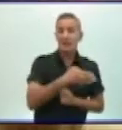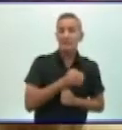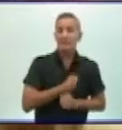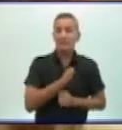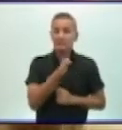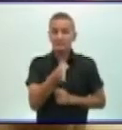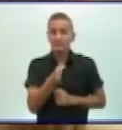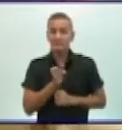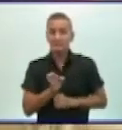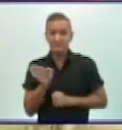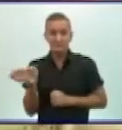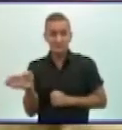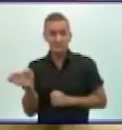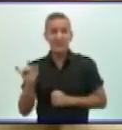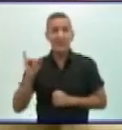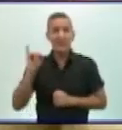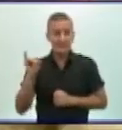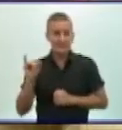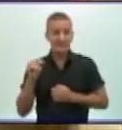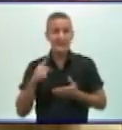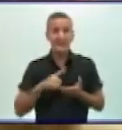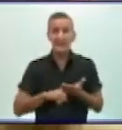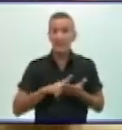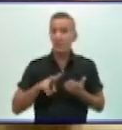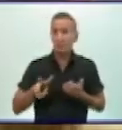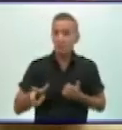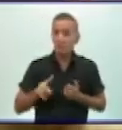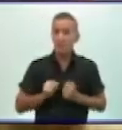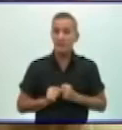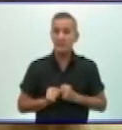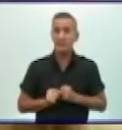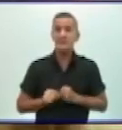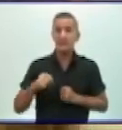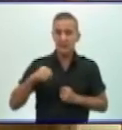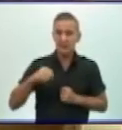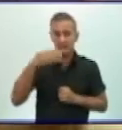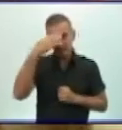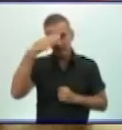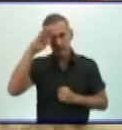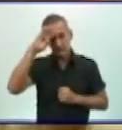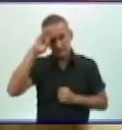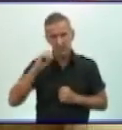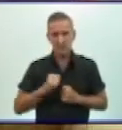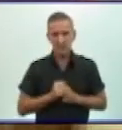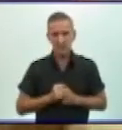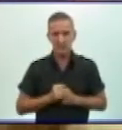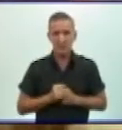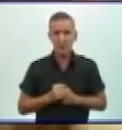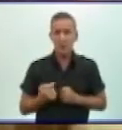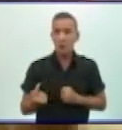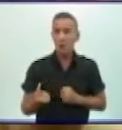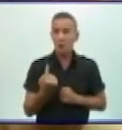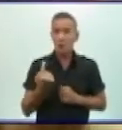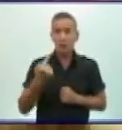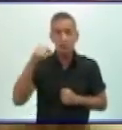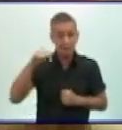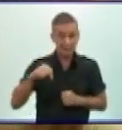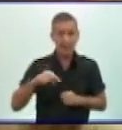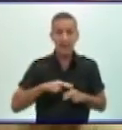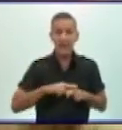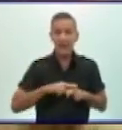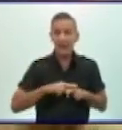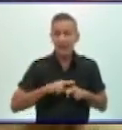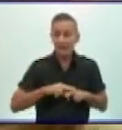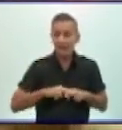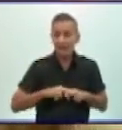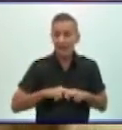6 provincias participen en este primer congreso. O sea, ya vemos que no es solo un líder estudiantil en la Universidad de La Habana. Ya vemos que Mella es un líder